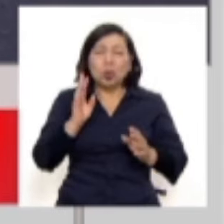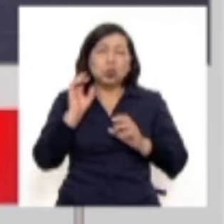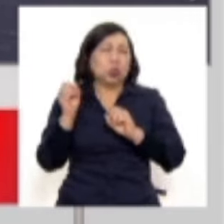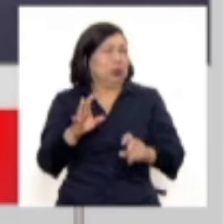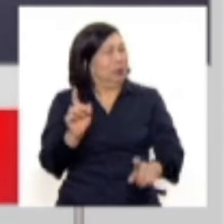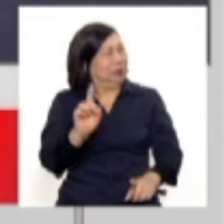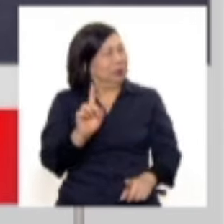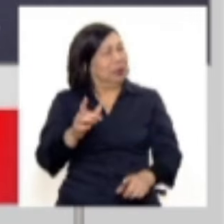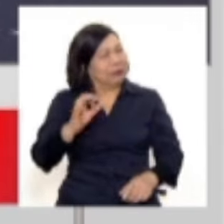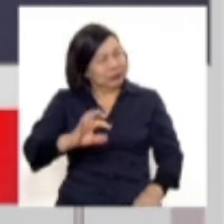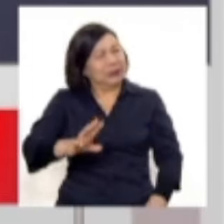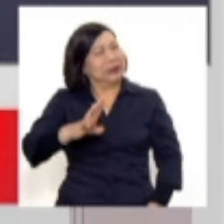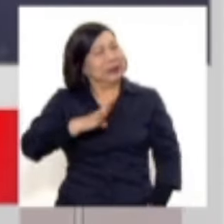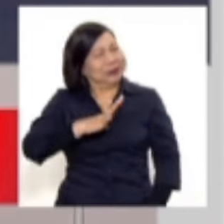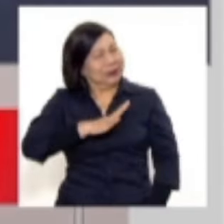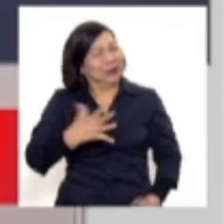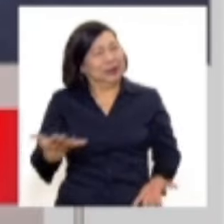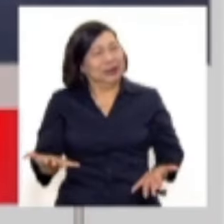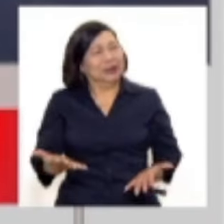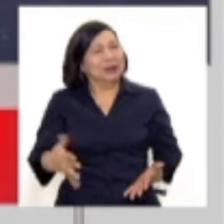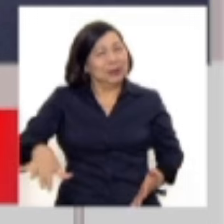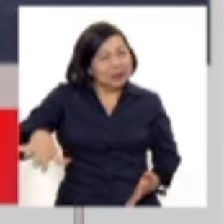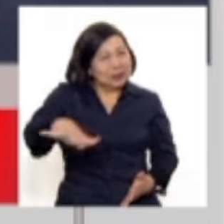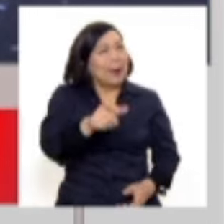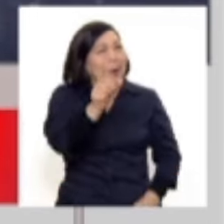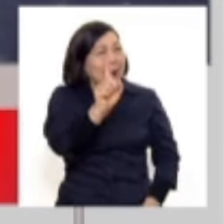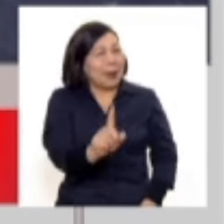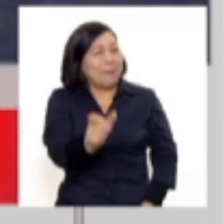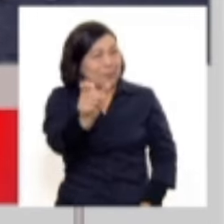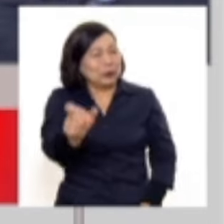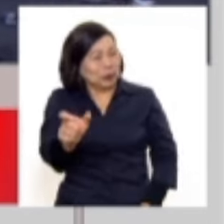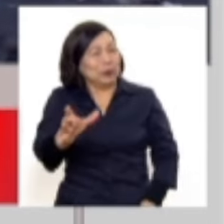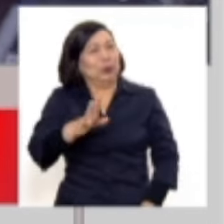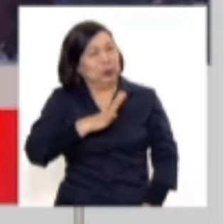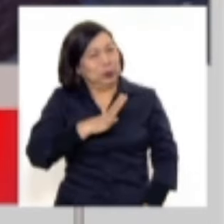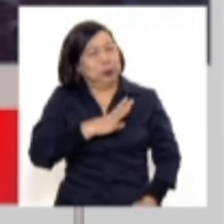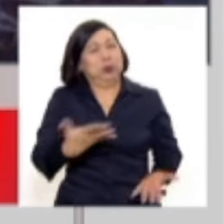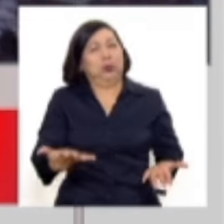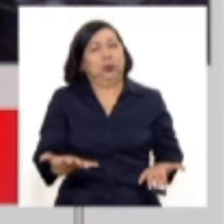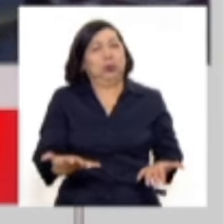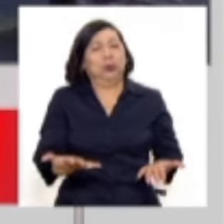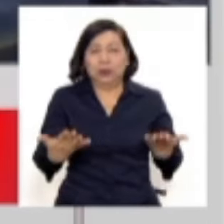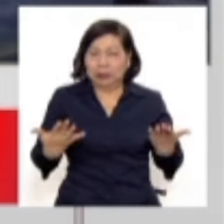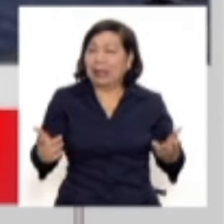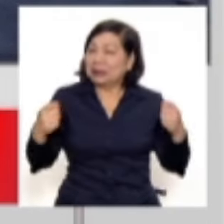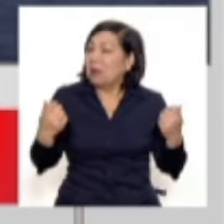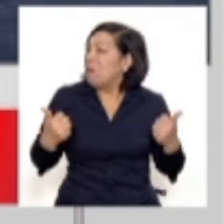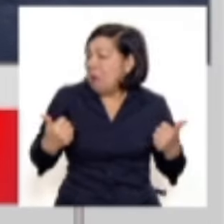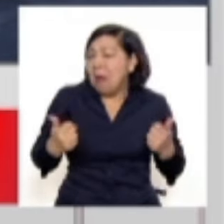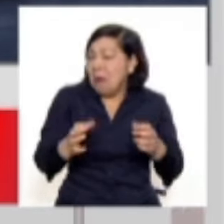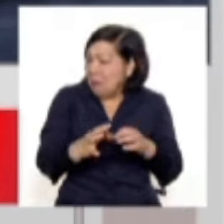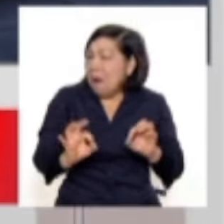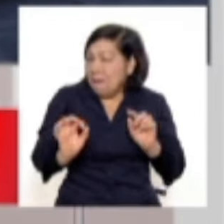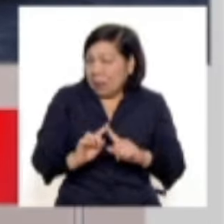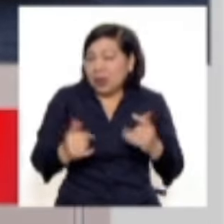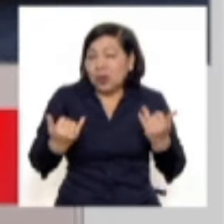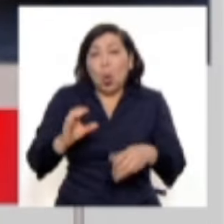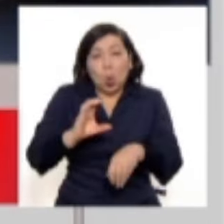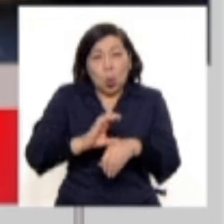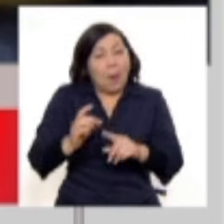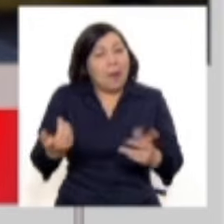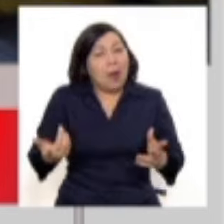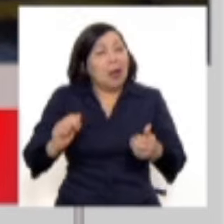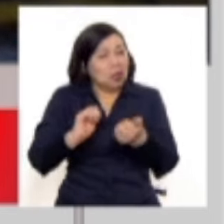que es parte de la educación y el civismo que deben de tener cada uno de los ciudadanos, ¿no? Al tratarse de una celebración tan importante para este